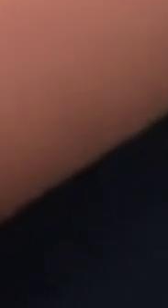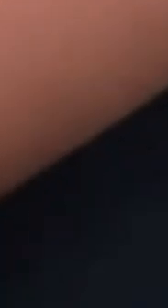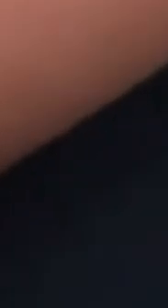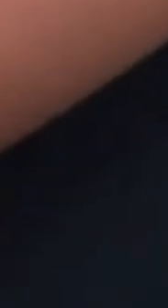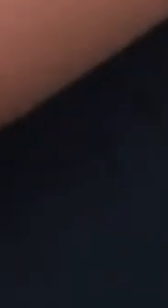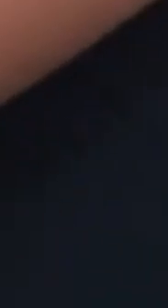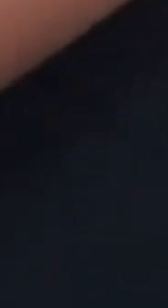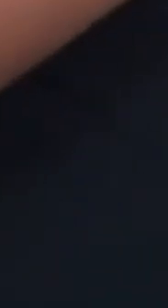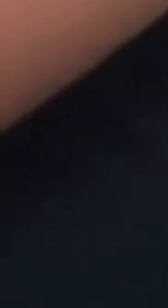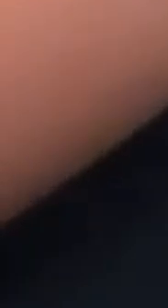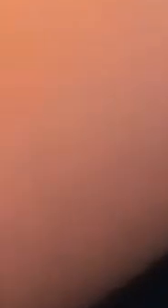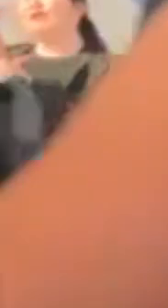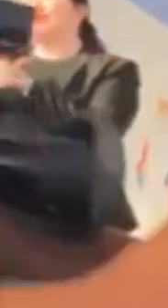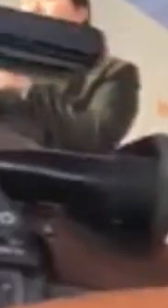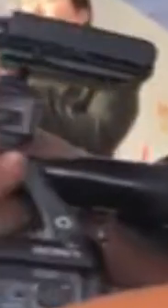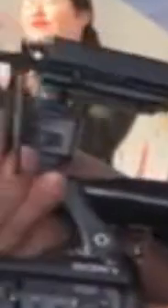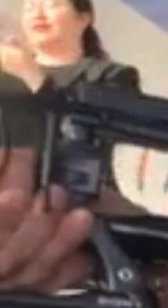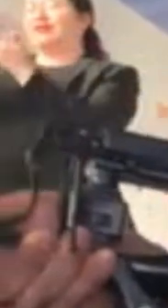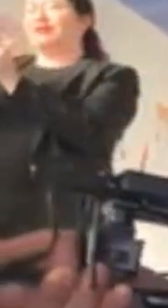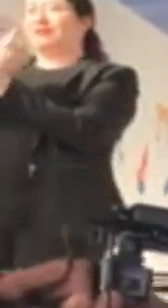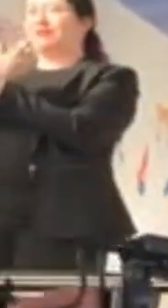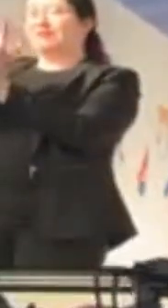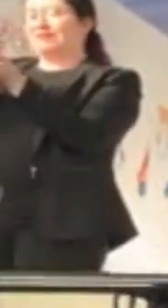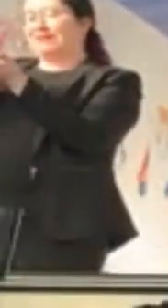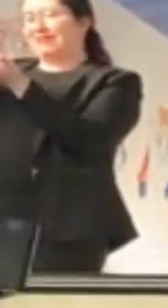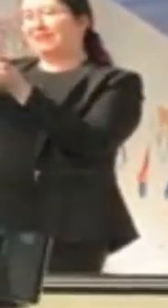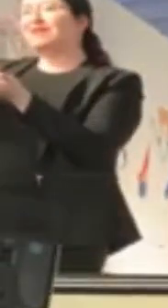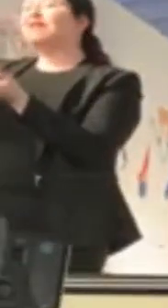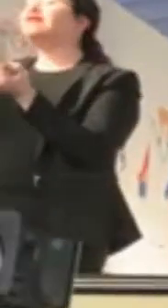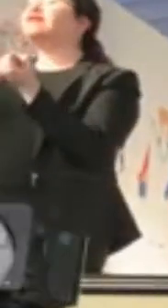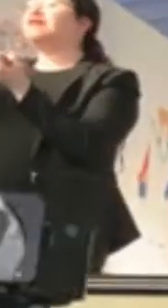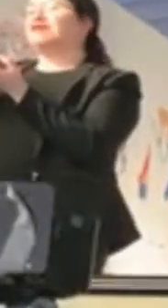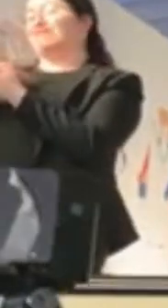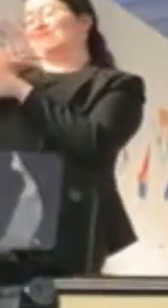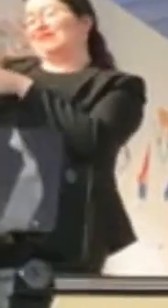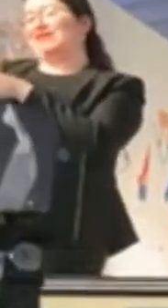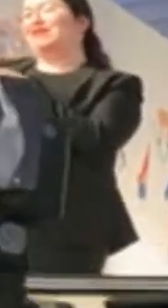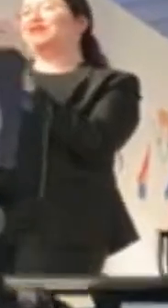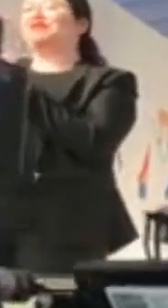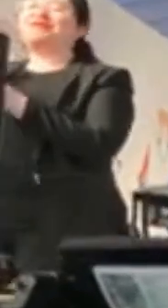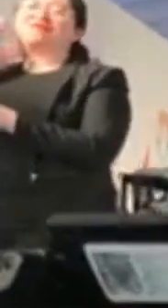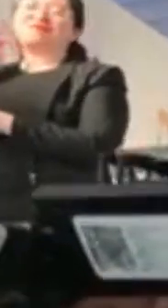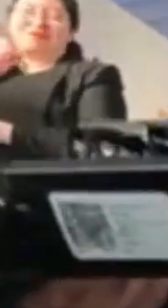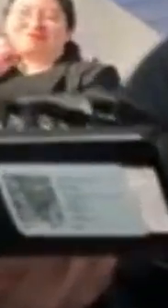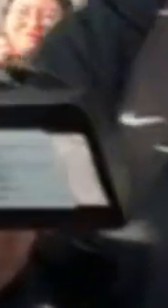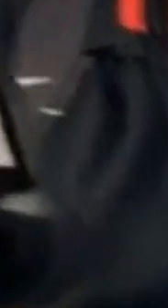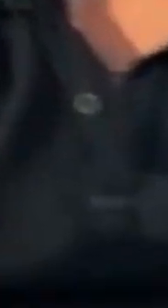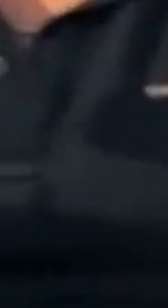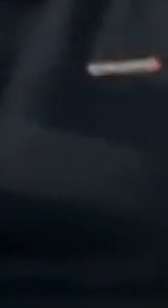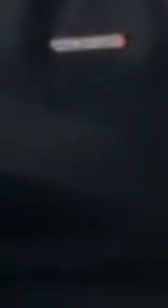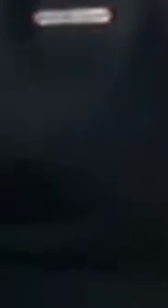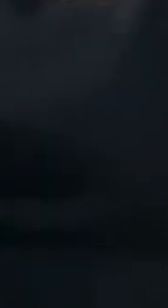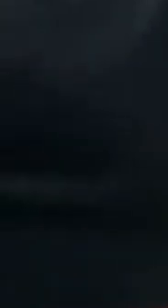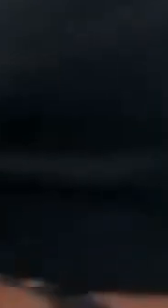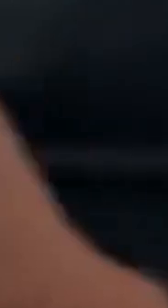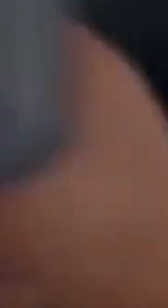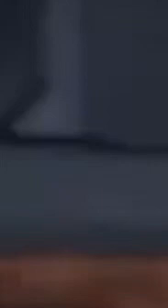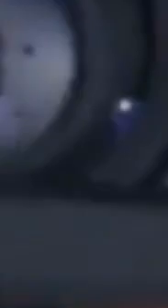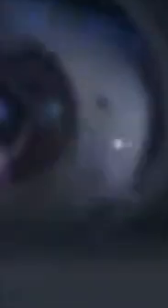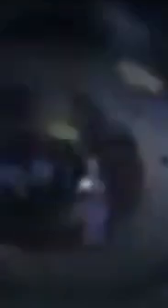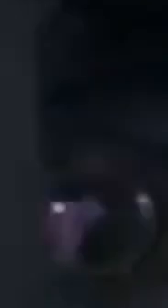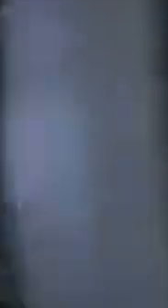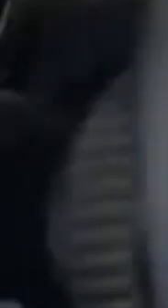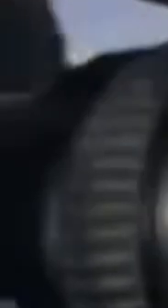para Leer en Libertad, que me han invitado, al Consejo Editorial de la Cámara de Diputados, a la edición de SACAR, y por supuesto al